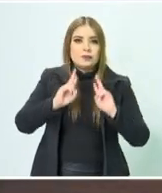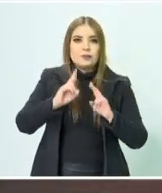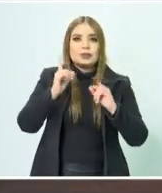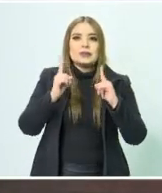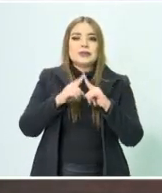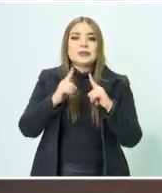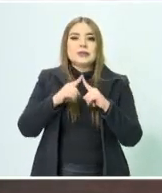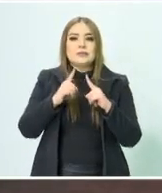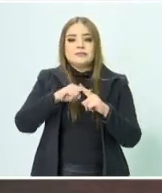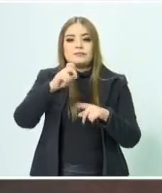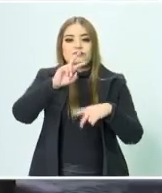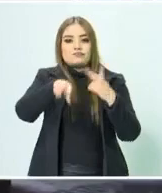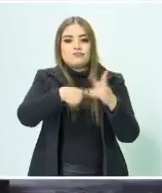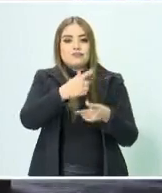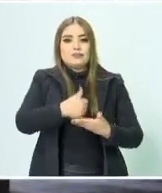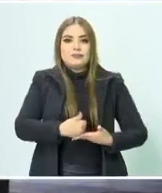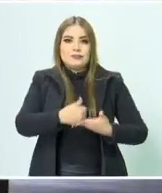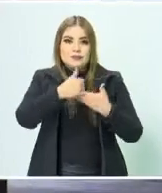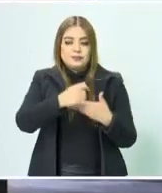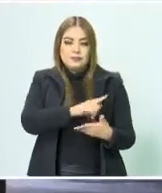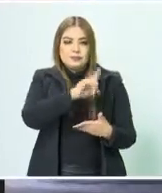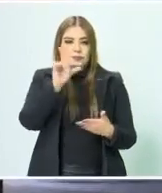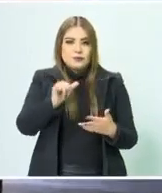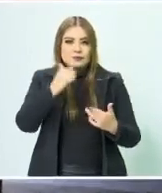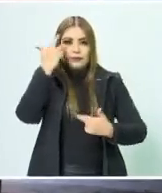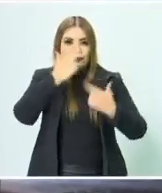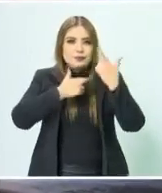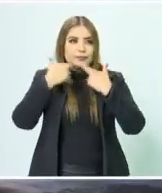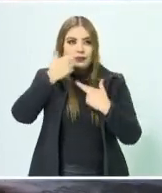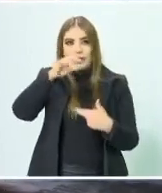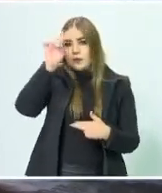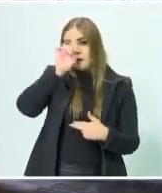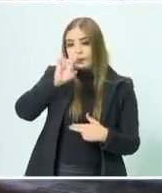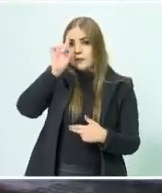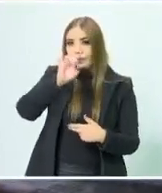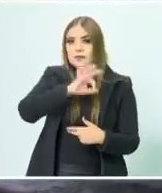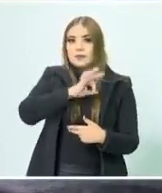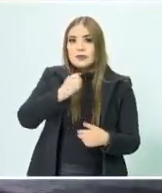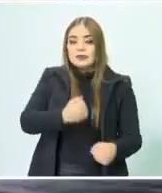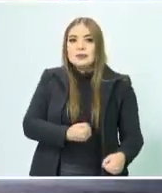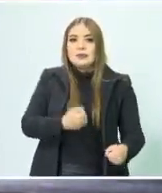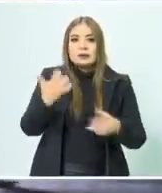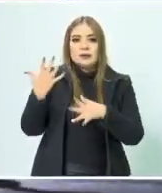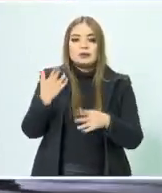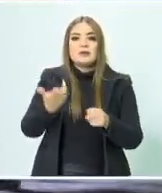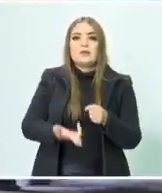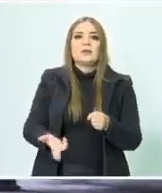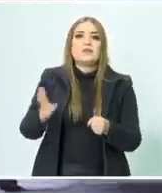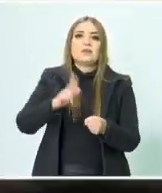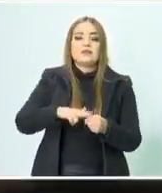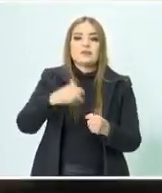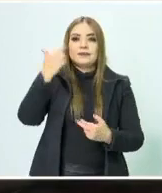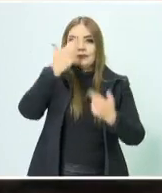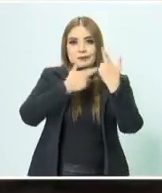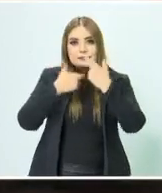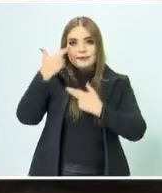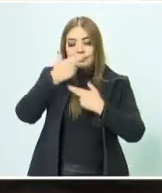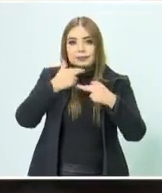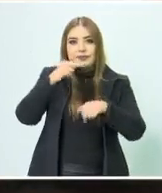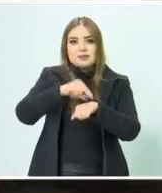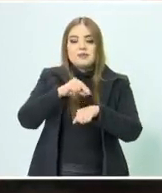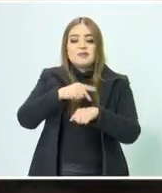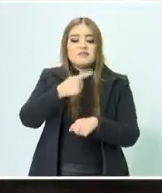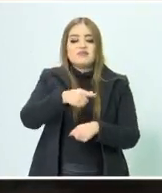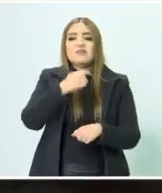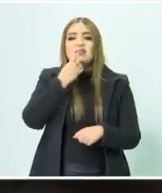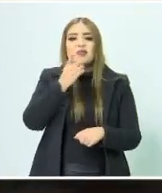médicas acudió en su ayuda y luego de una revisión le recomendó ser trasladado a un hospital para su atención médica, pero Christopher se negó,